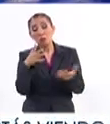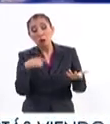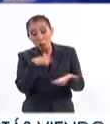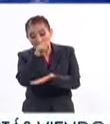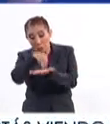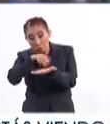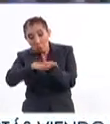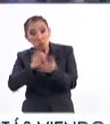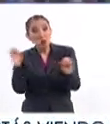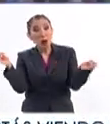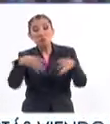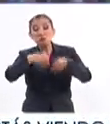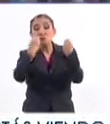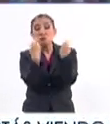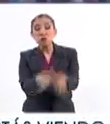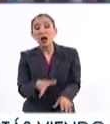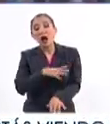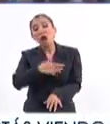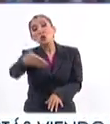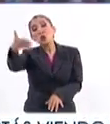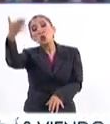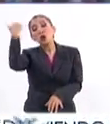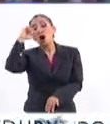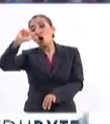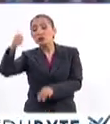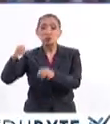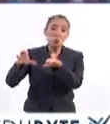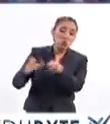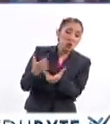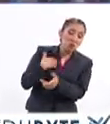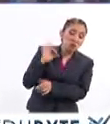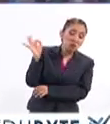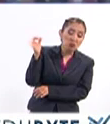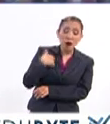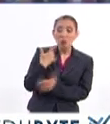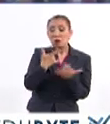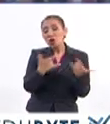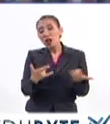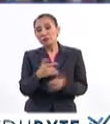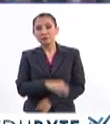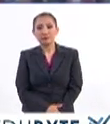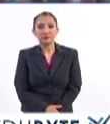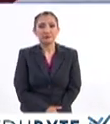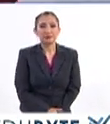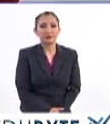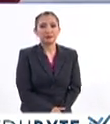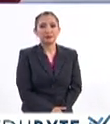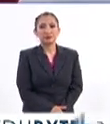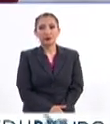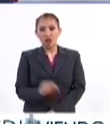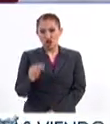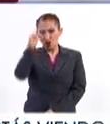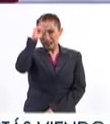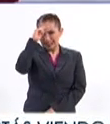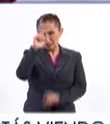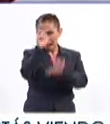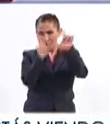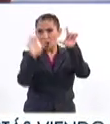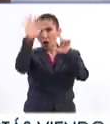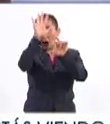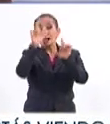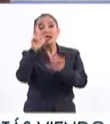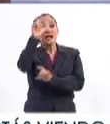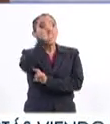lograron documentar y solo se sabe que existieron en algunas comunidades gracias a relatos históricos. En el norte de nuestro país